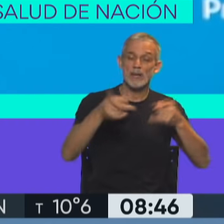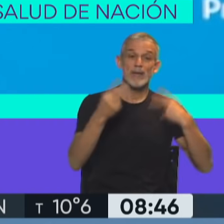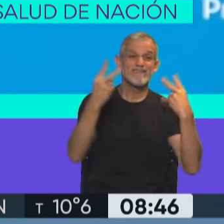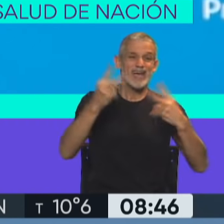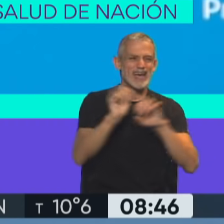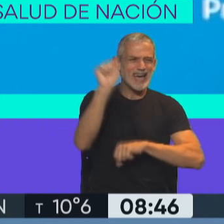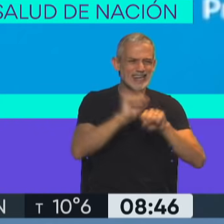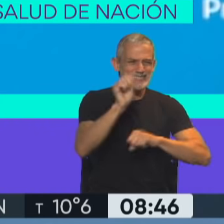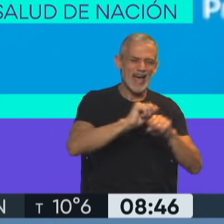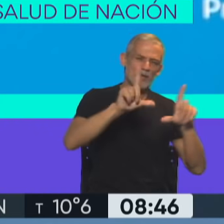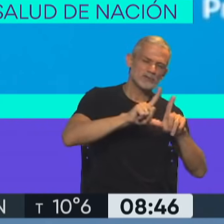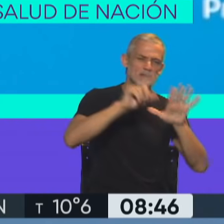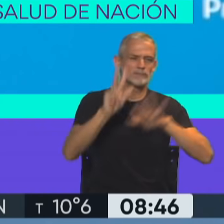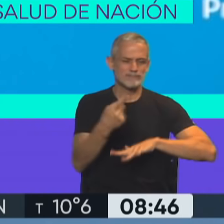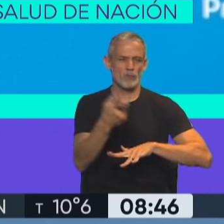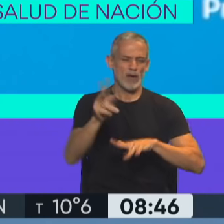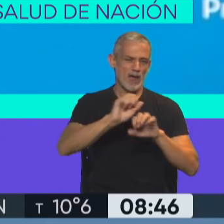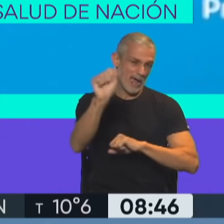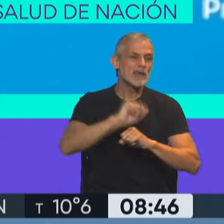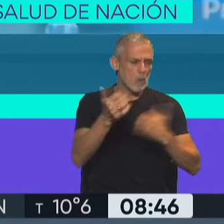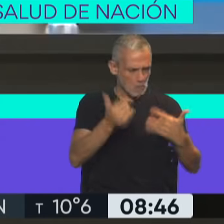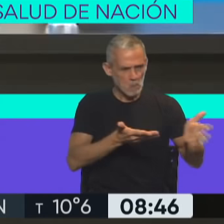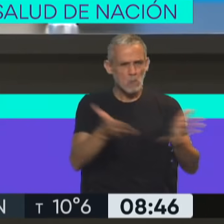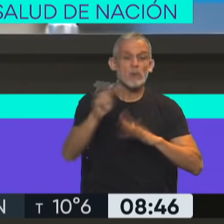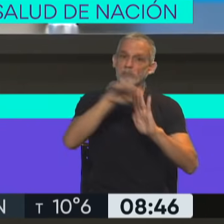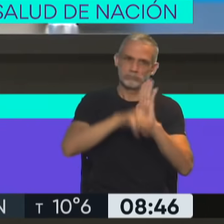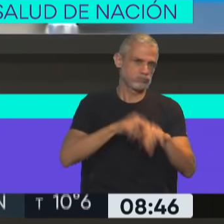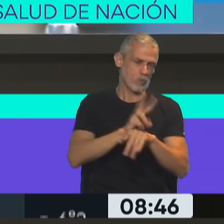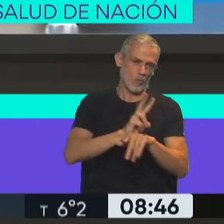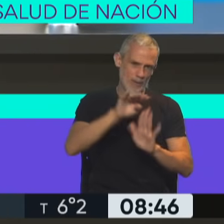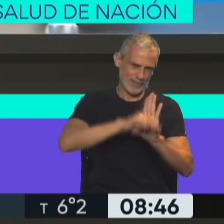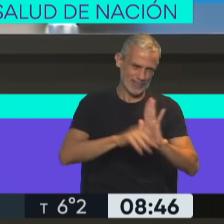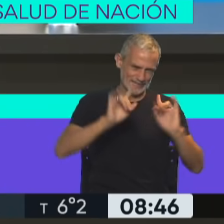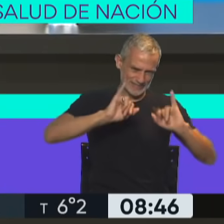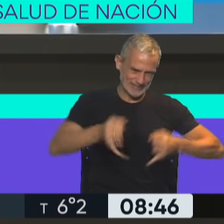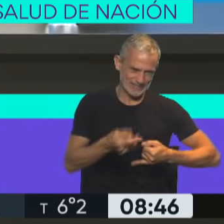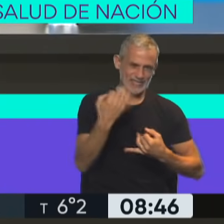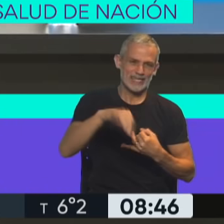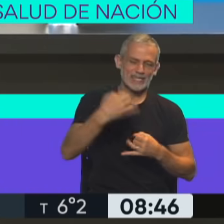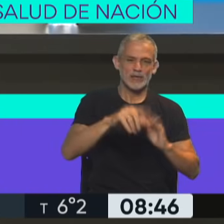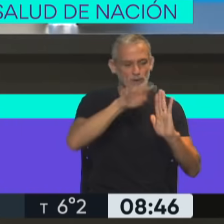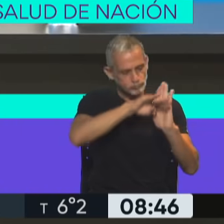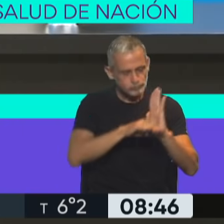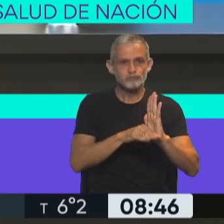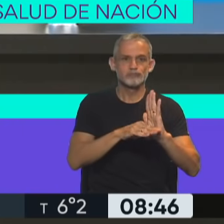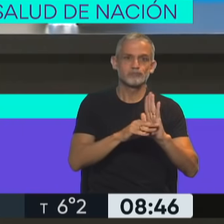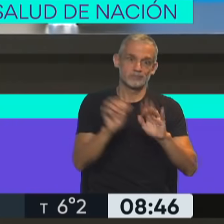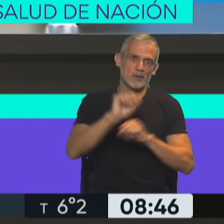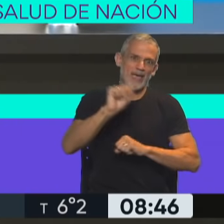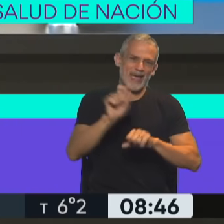de egresados y egresadas y viajes grupales con los protocolos específicos de lo que significan viajes de